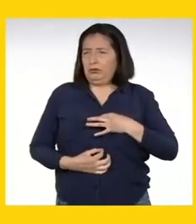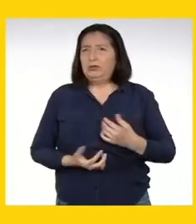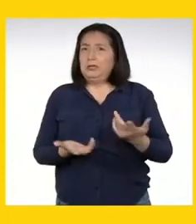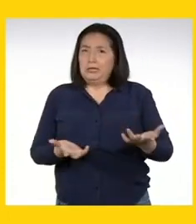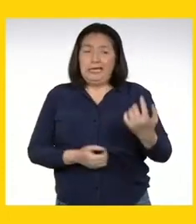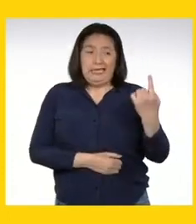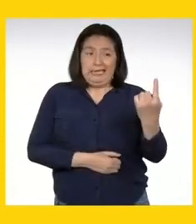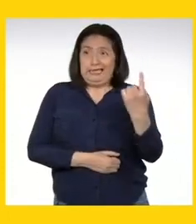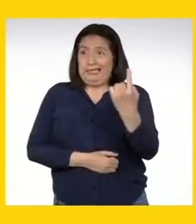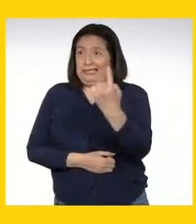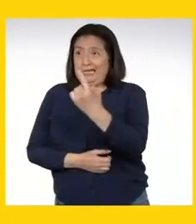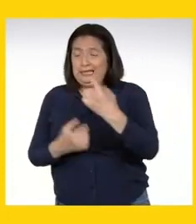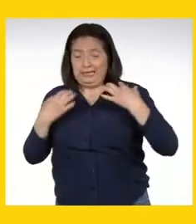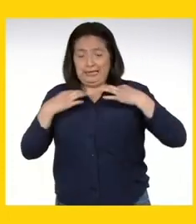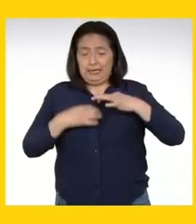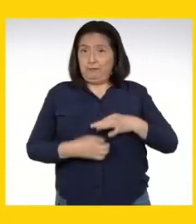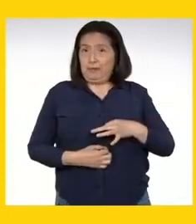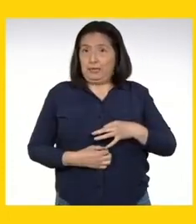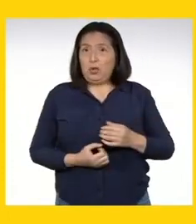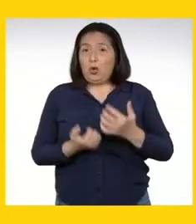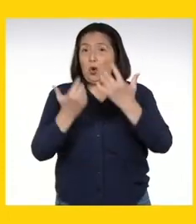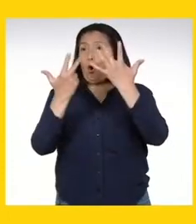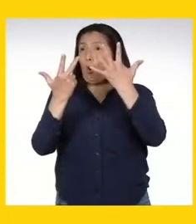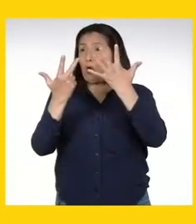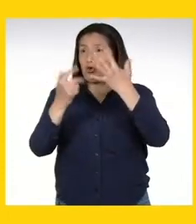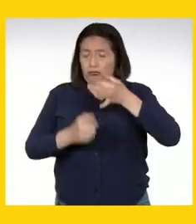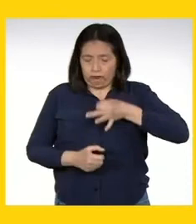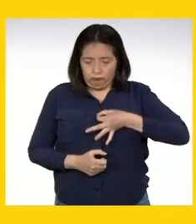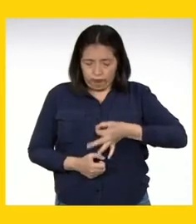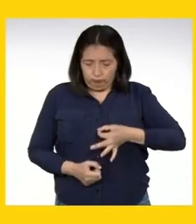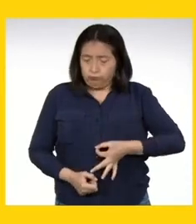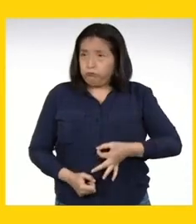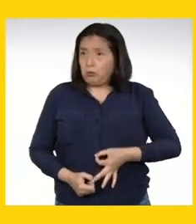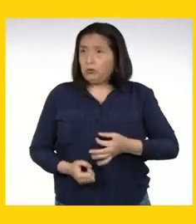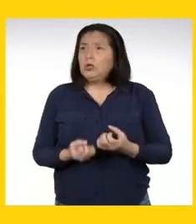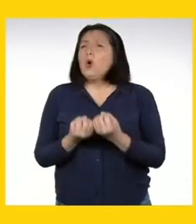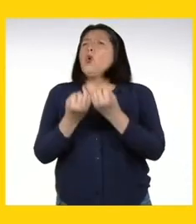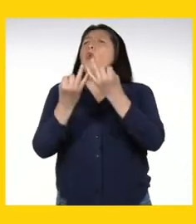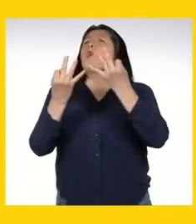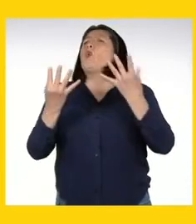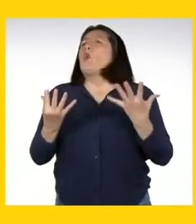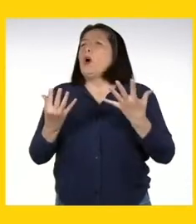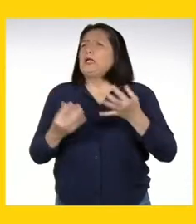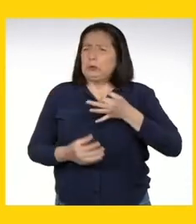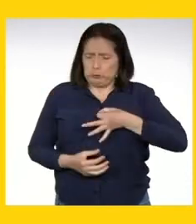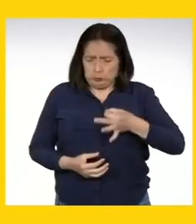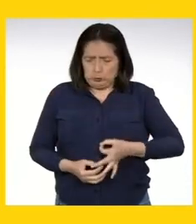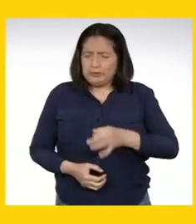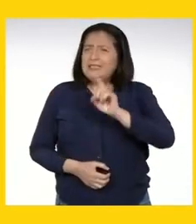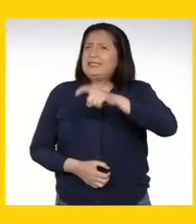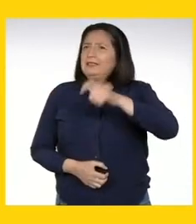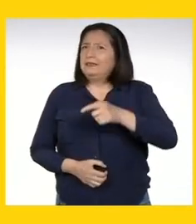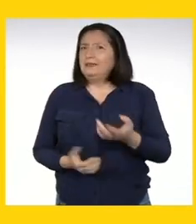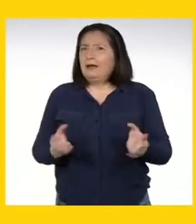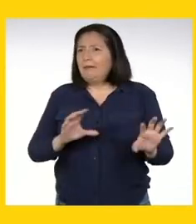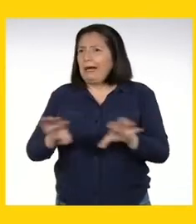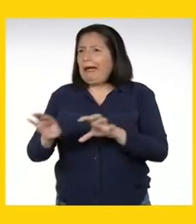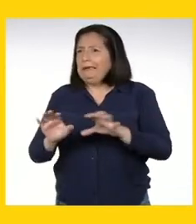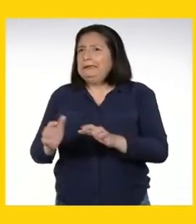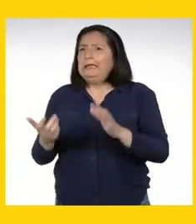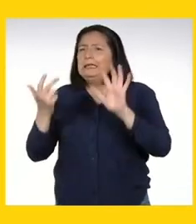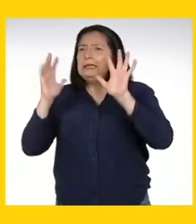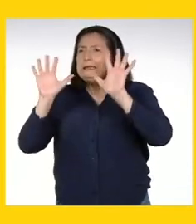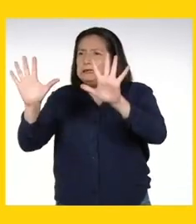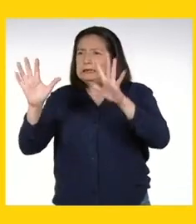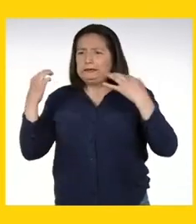en cada camisa cose 8 botones, ¿cuántos botones necesitará para 10